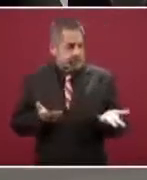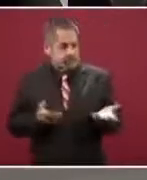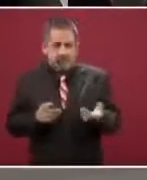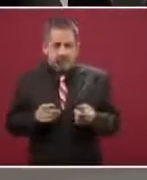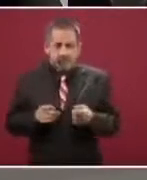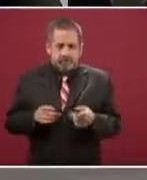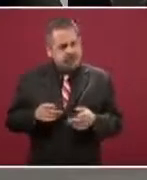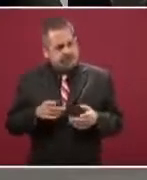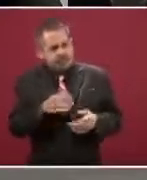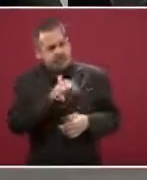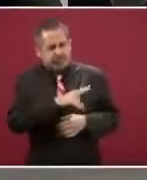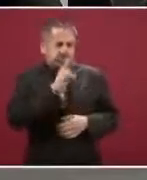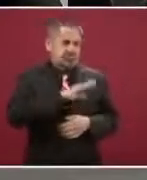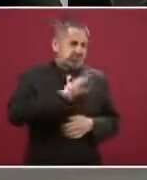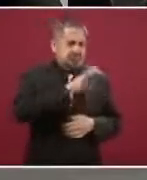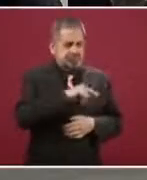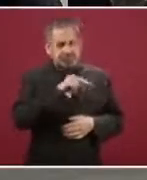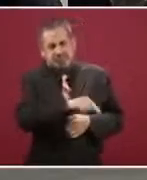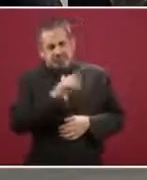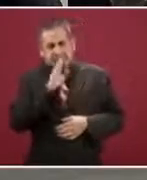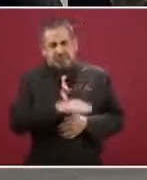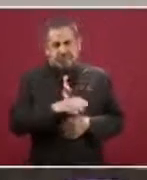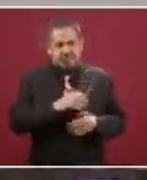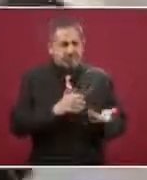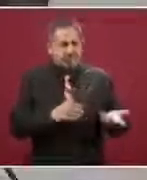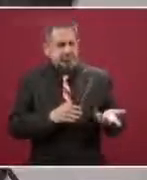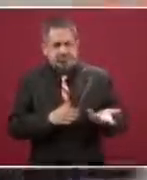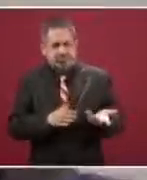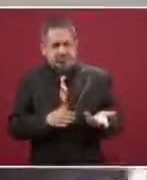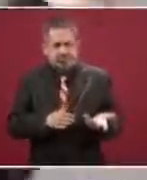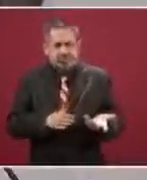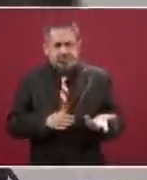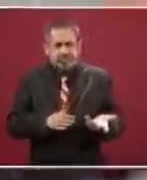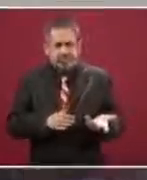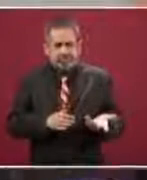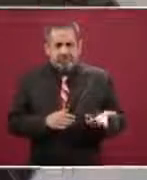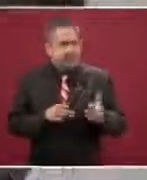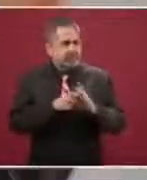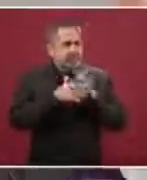¿cómo no va a afectar si